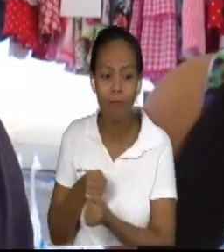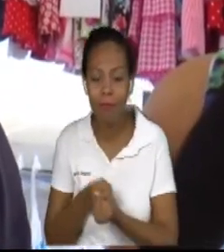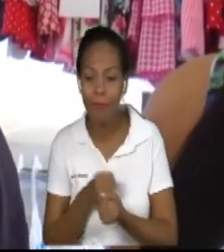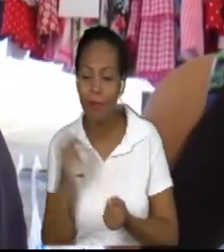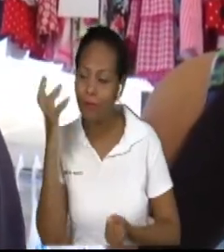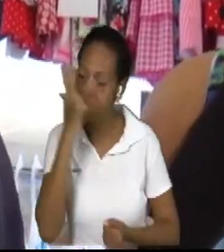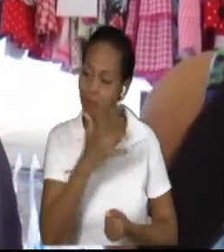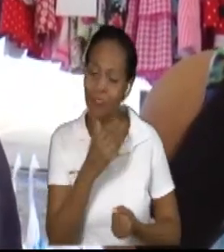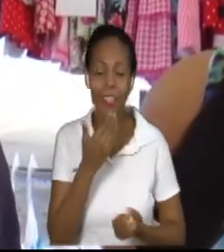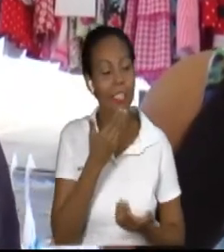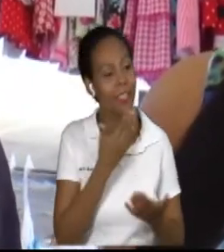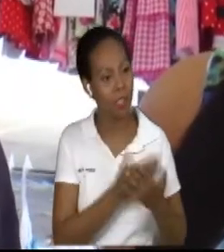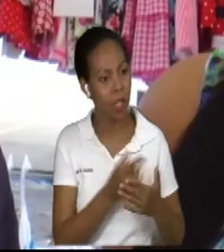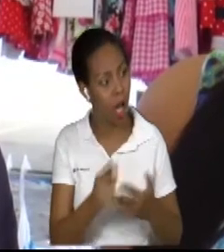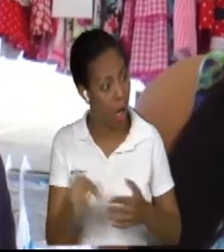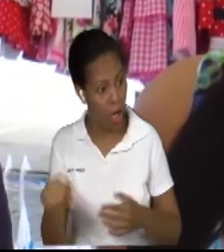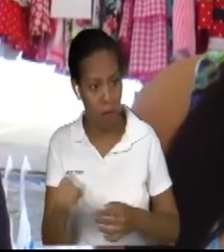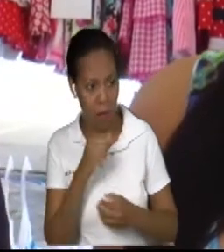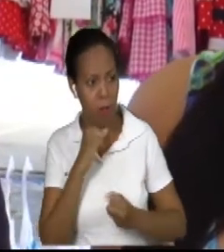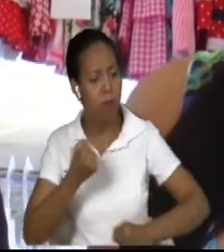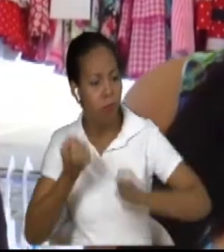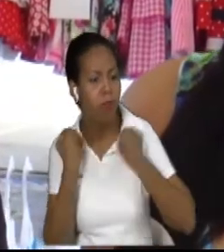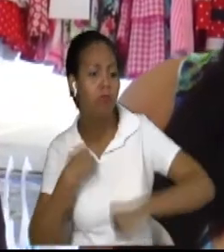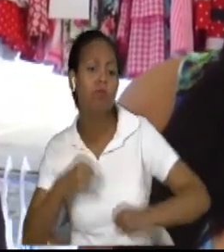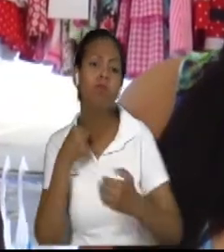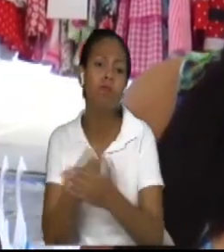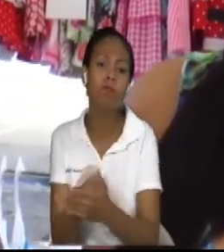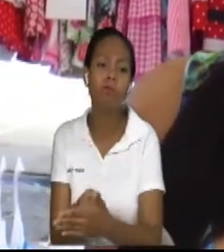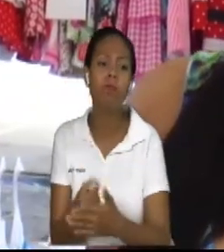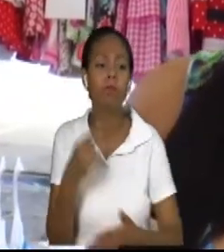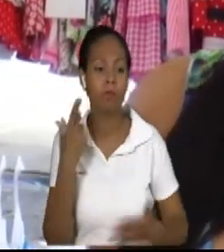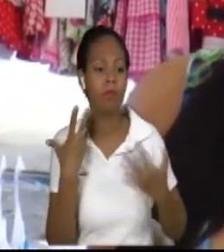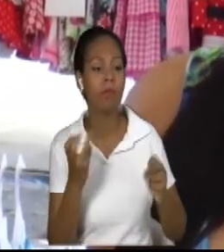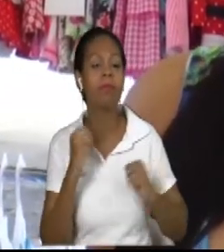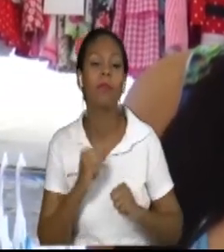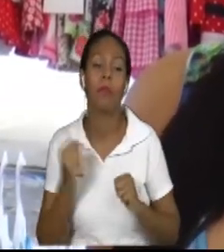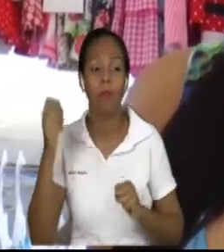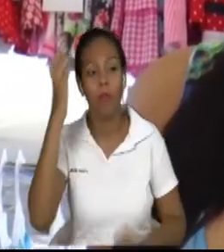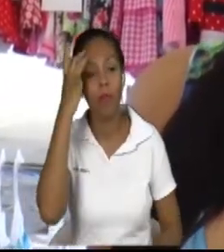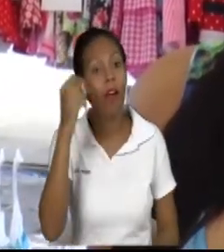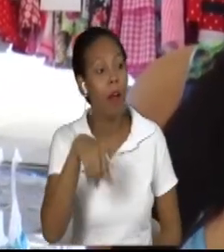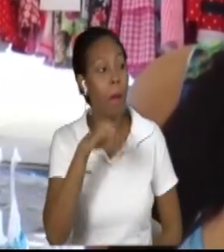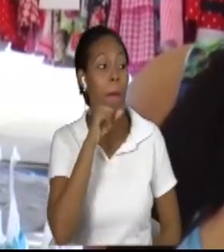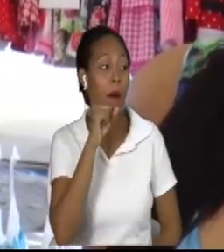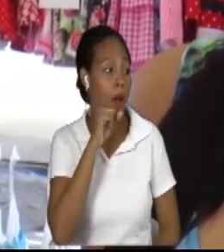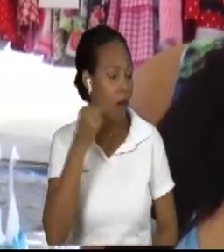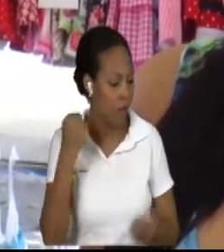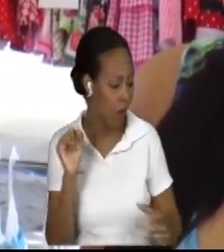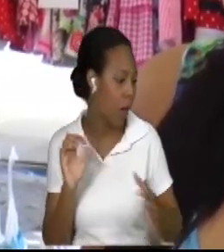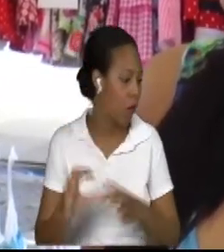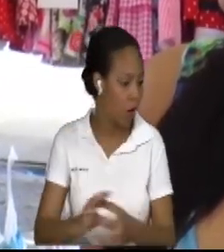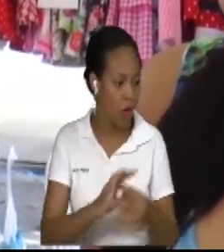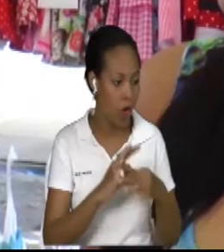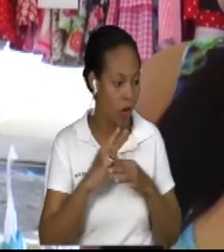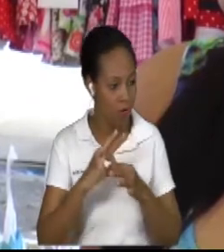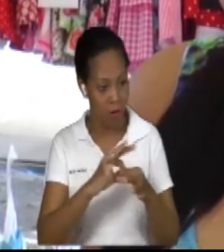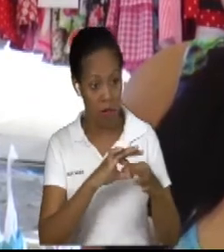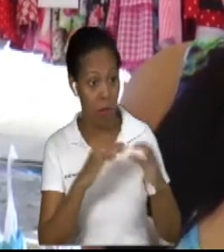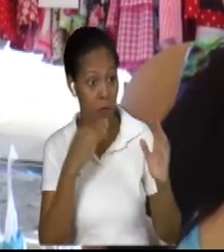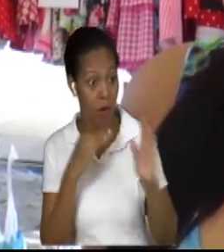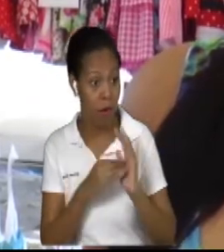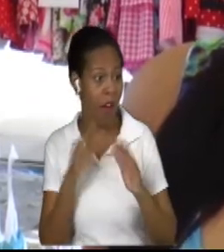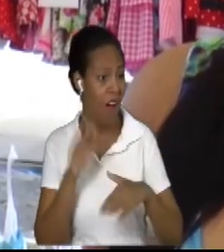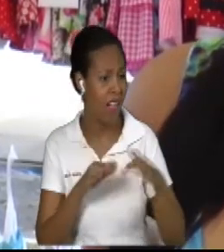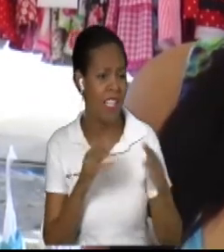del barranqueño. Por eso es que es muy importante que todos los barranqueños nos unamos y que las temporadas de crisis